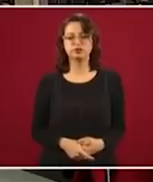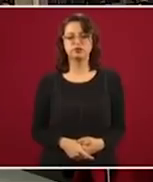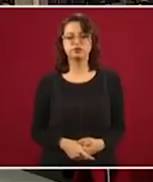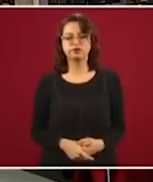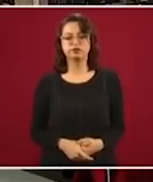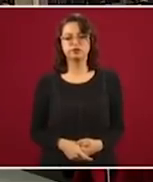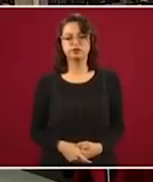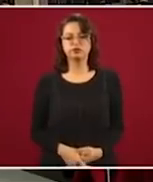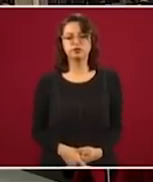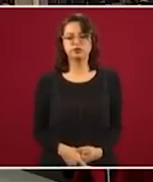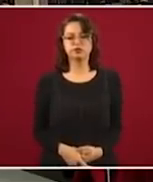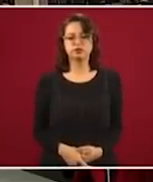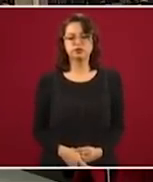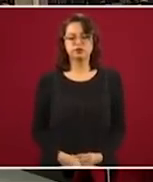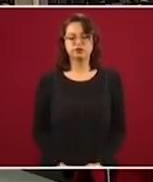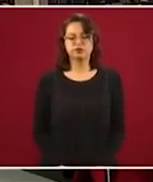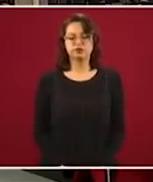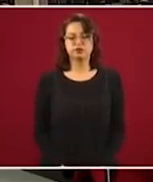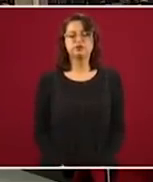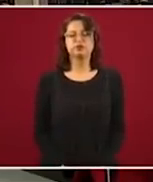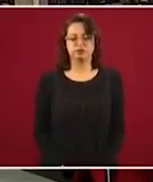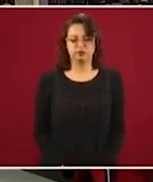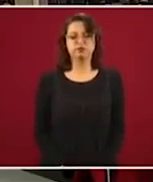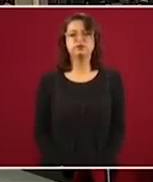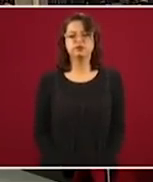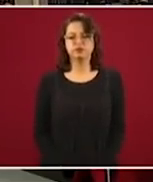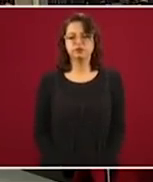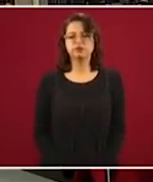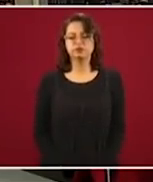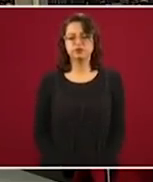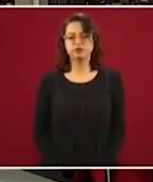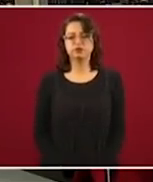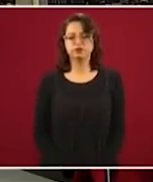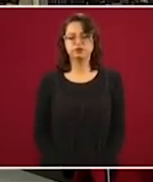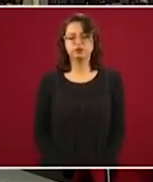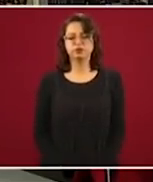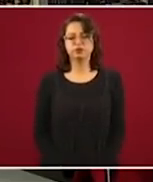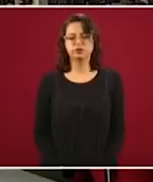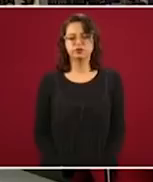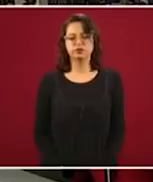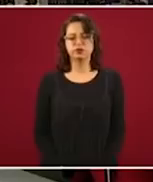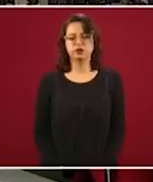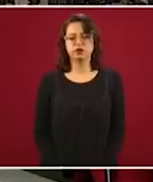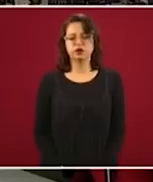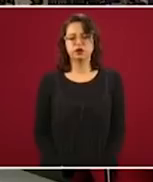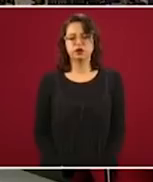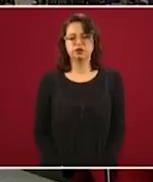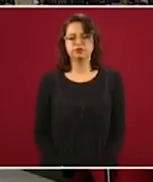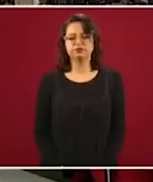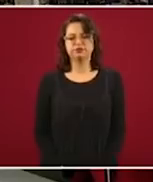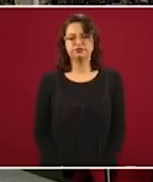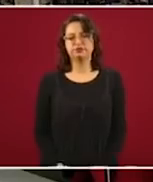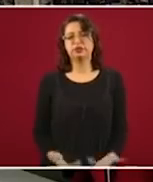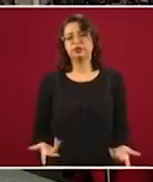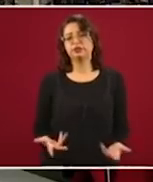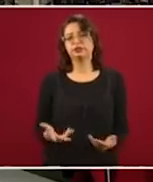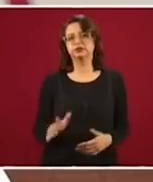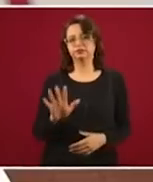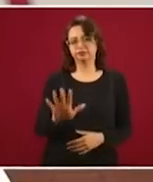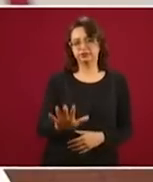sobre el tema de pensiones. Sí. Sí, a ver, el tema de la controversia de tesis